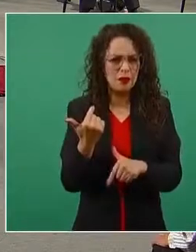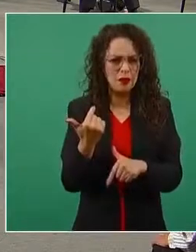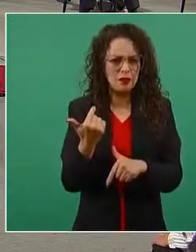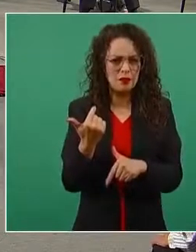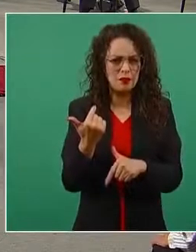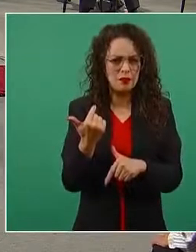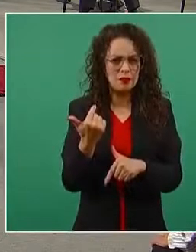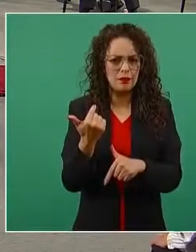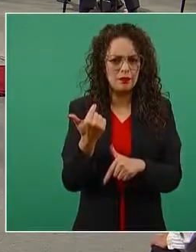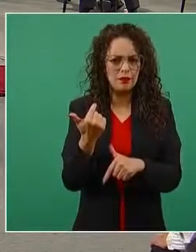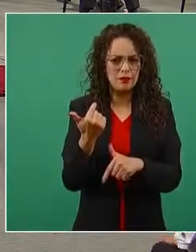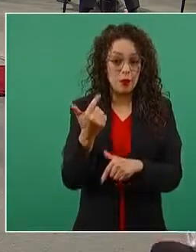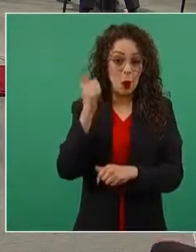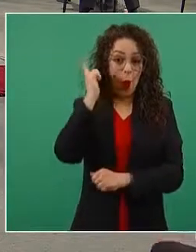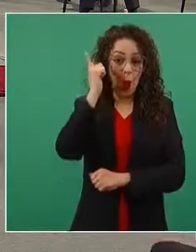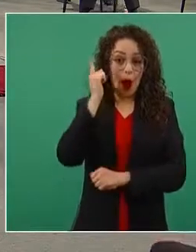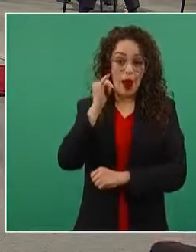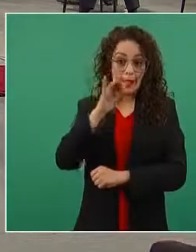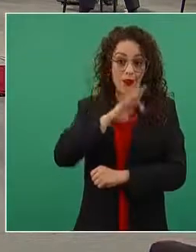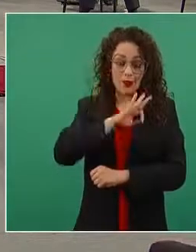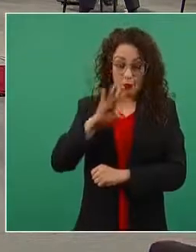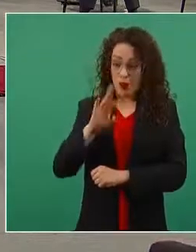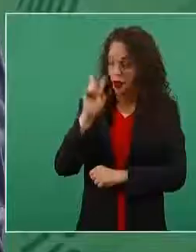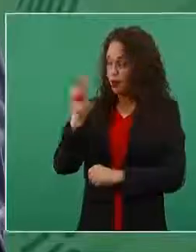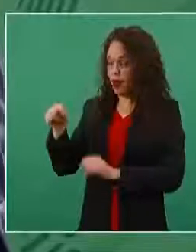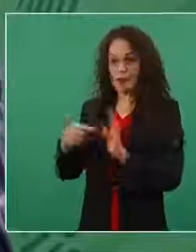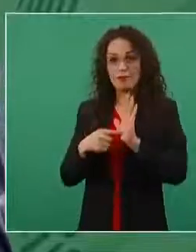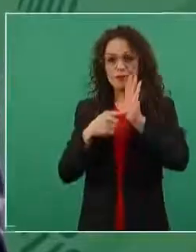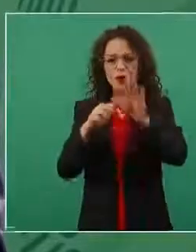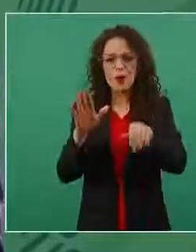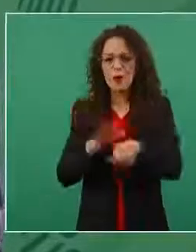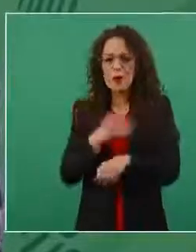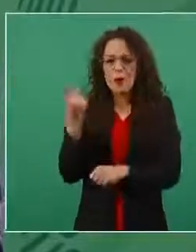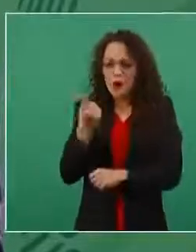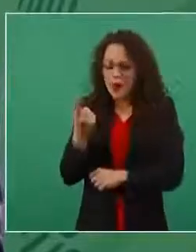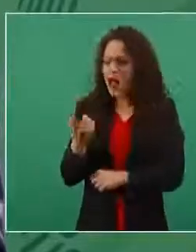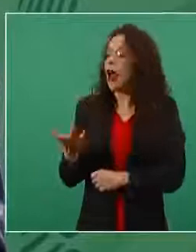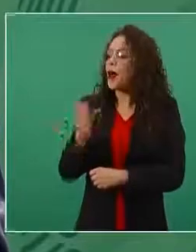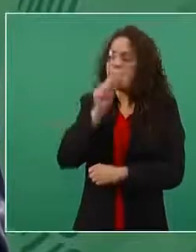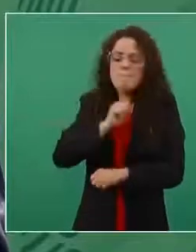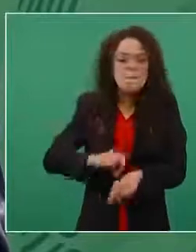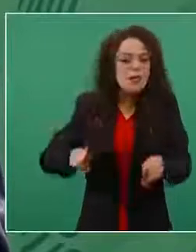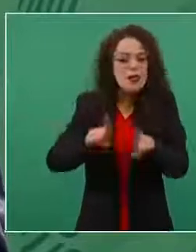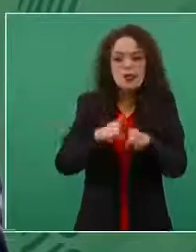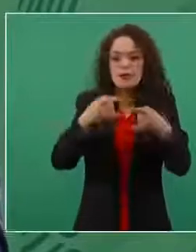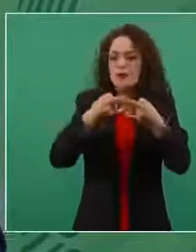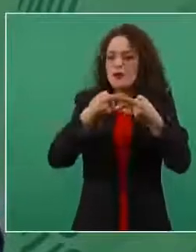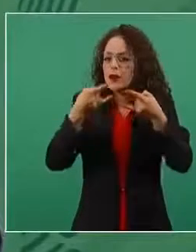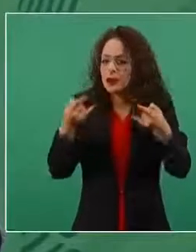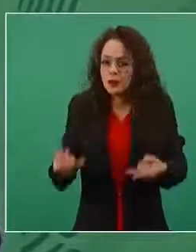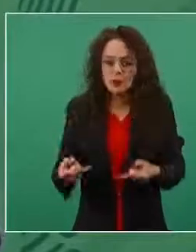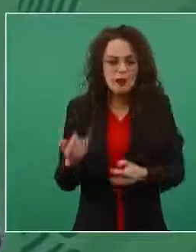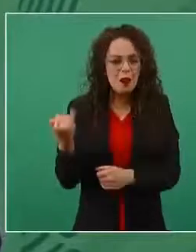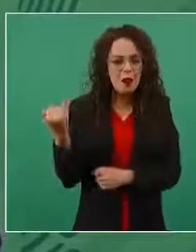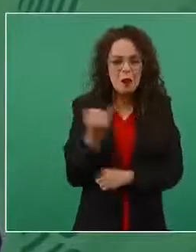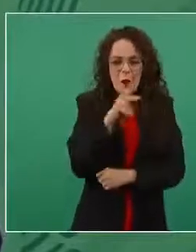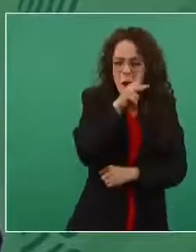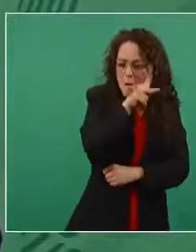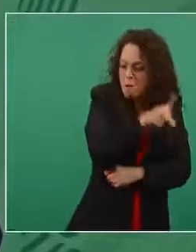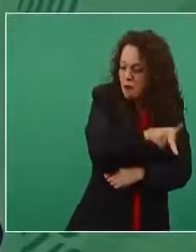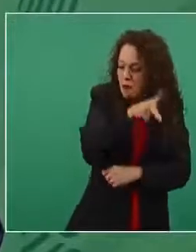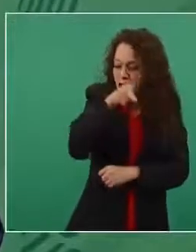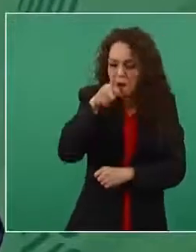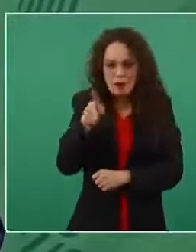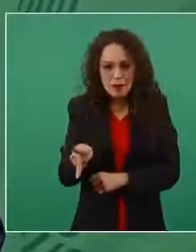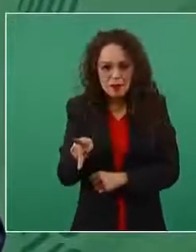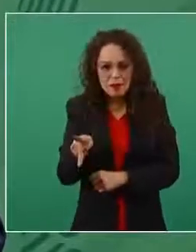Sería buenísimo porque es la misma historia y esto hay que estarlo refrescando para